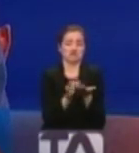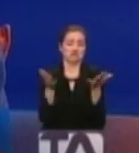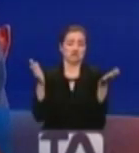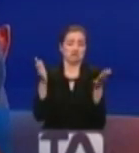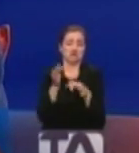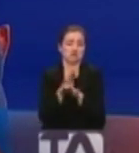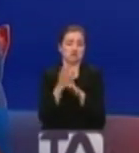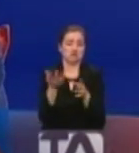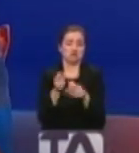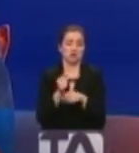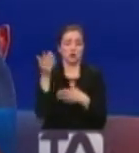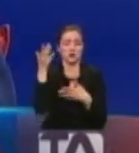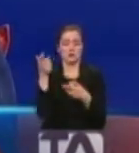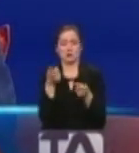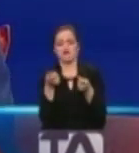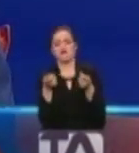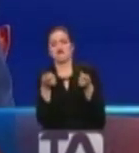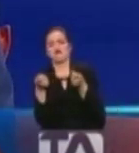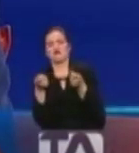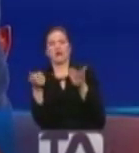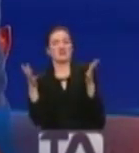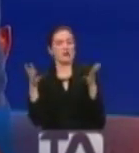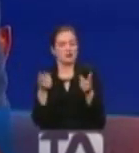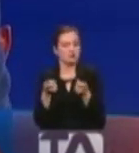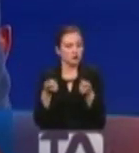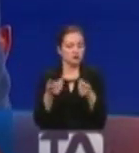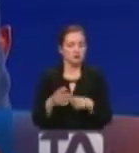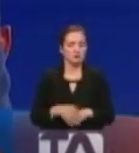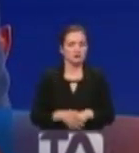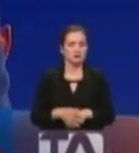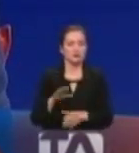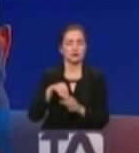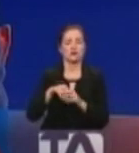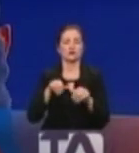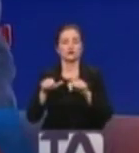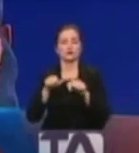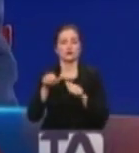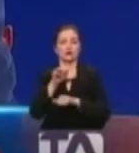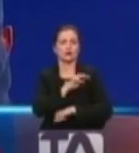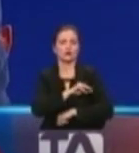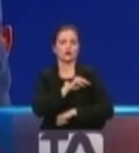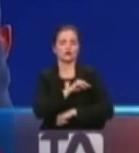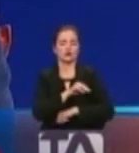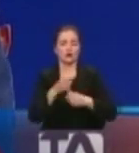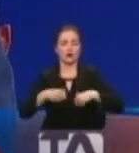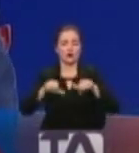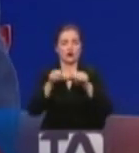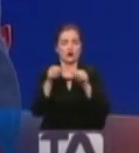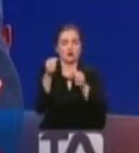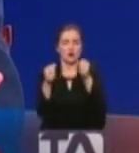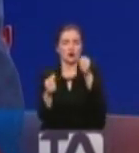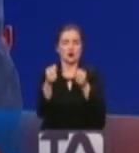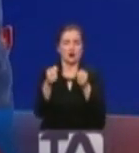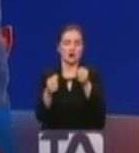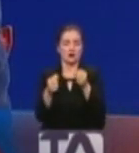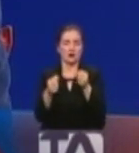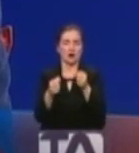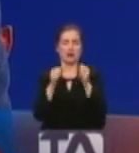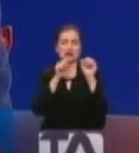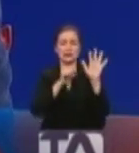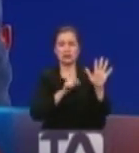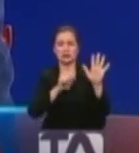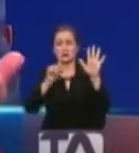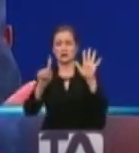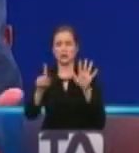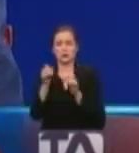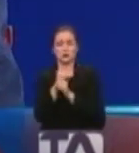incluso políticamente. Luego, dentro de la propia administración municipal, por ejemplo, el área de transporte es manejado por 5 o 6